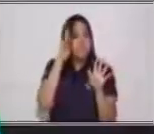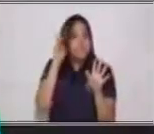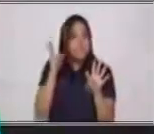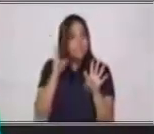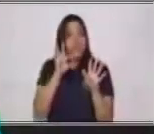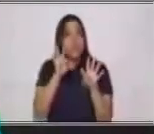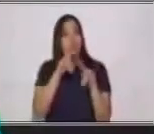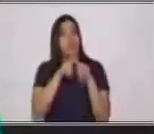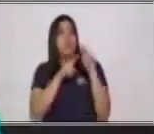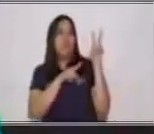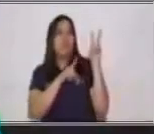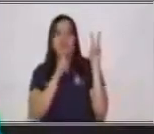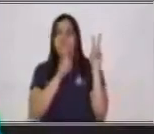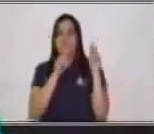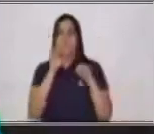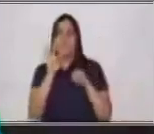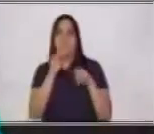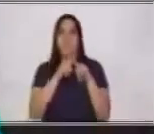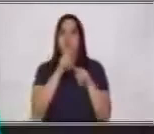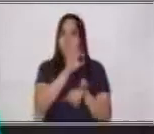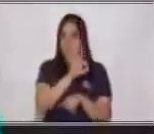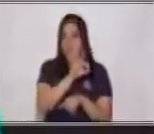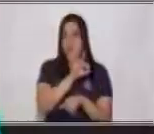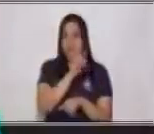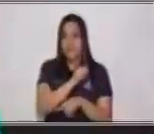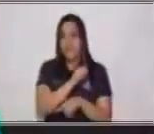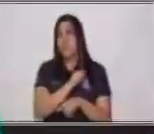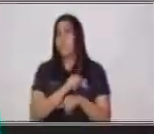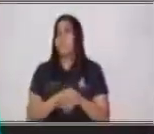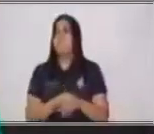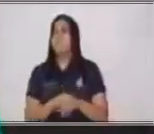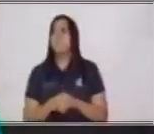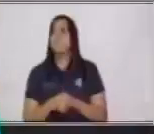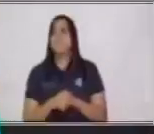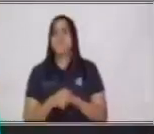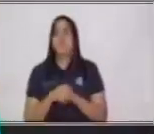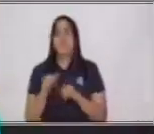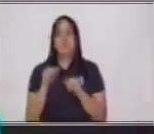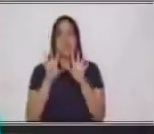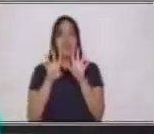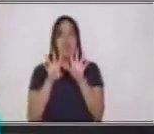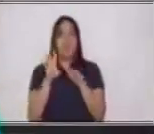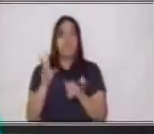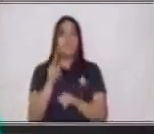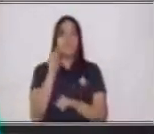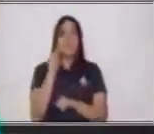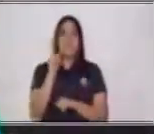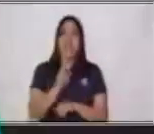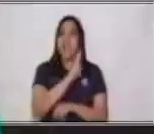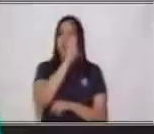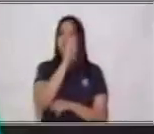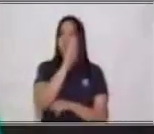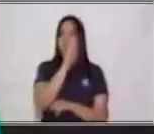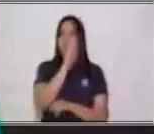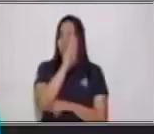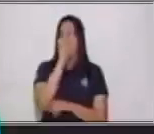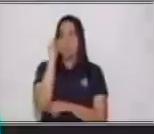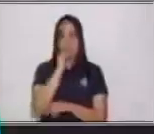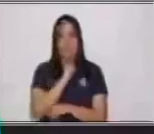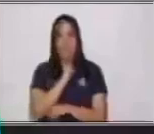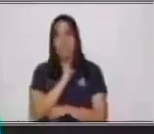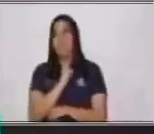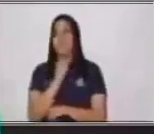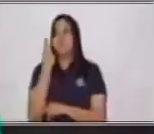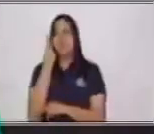por qué sabemos que es 9? Porque es 3 por 3. Y y al cuadrado.